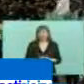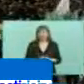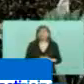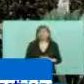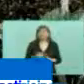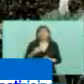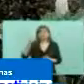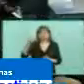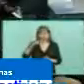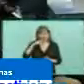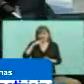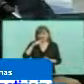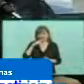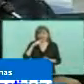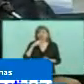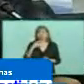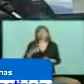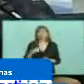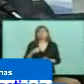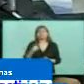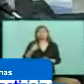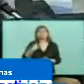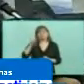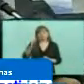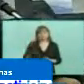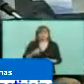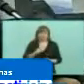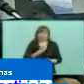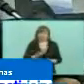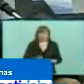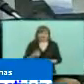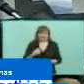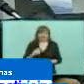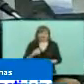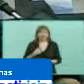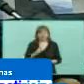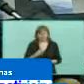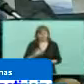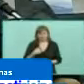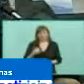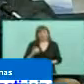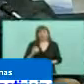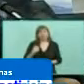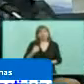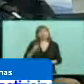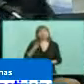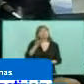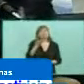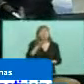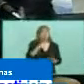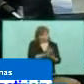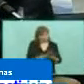Quiero decirles que el día viernes, en mi carácter de presidenta de la República, he dirigido una